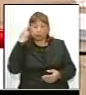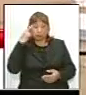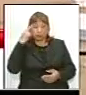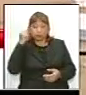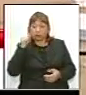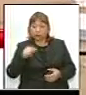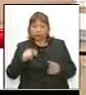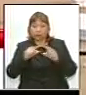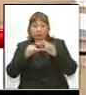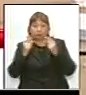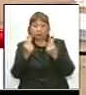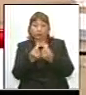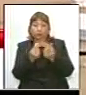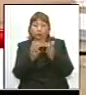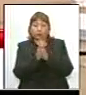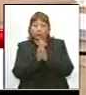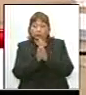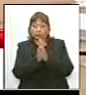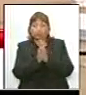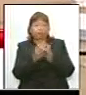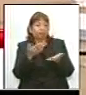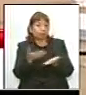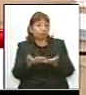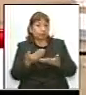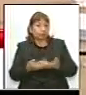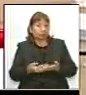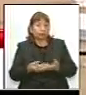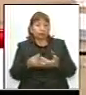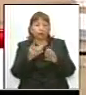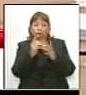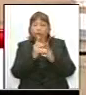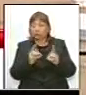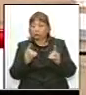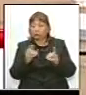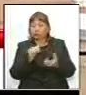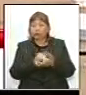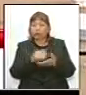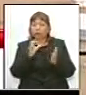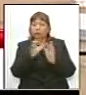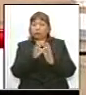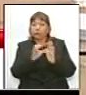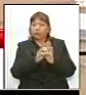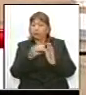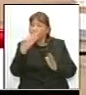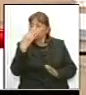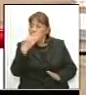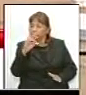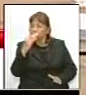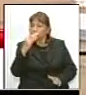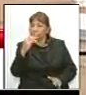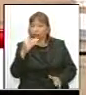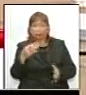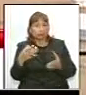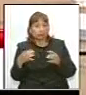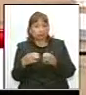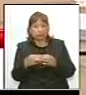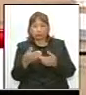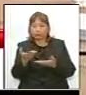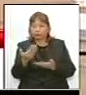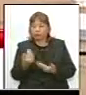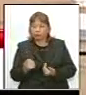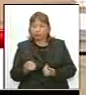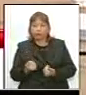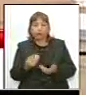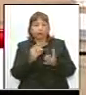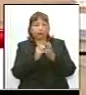este órgano le pidió un alcance de carácter doctrinario a la Comisión de Constitución, que es siempre la comisión llamada a